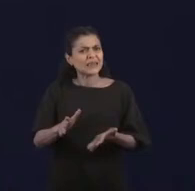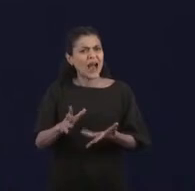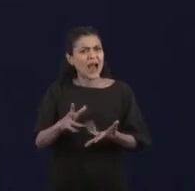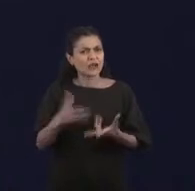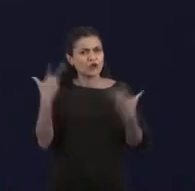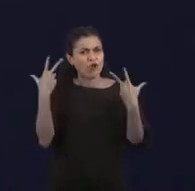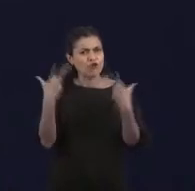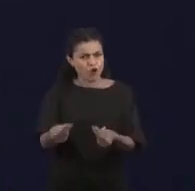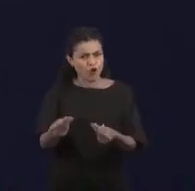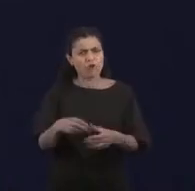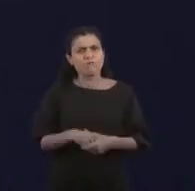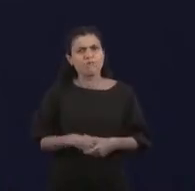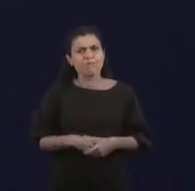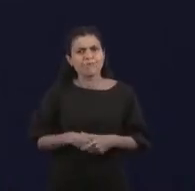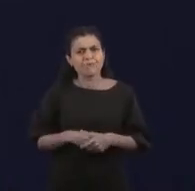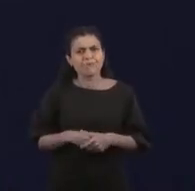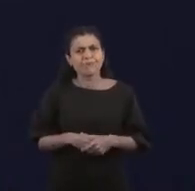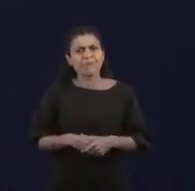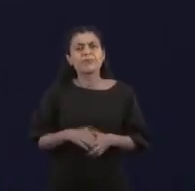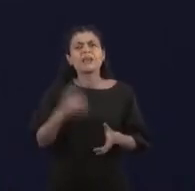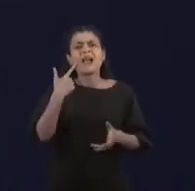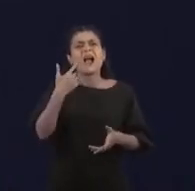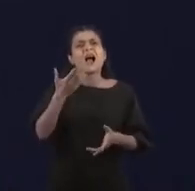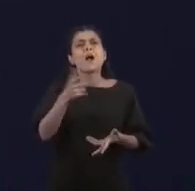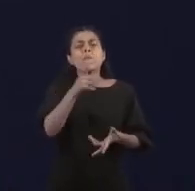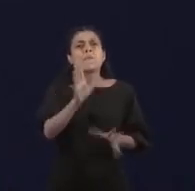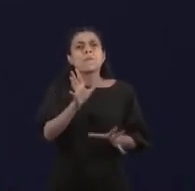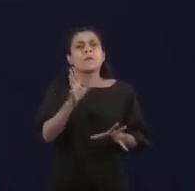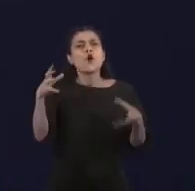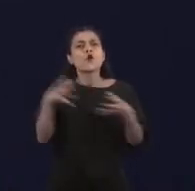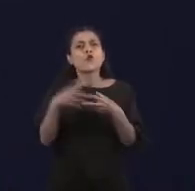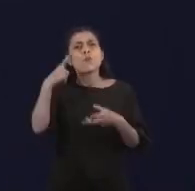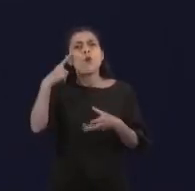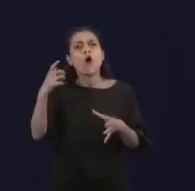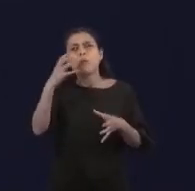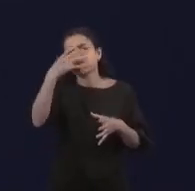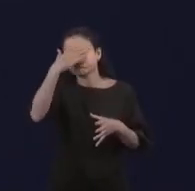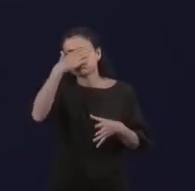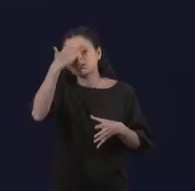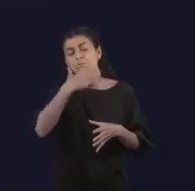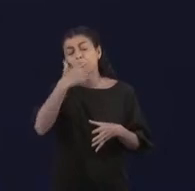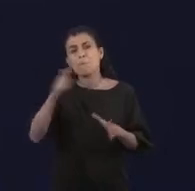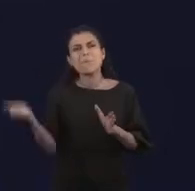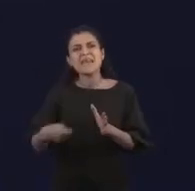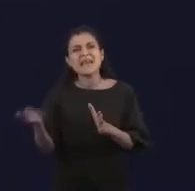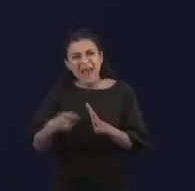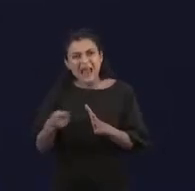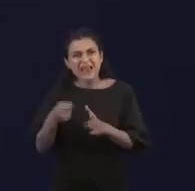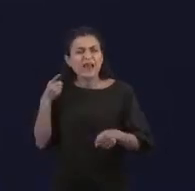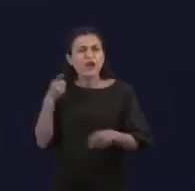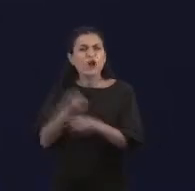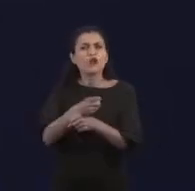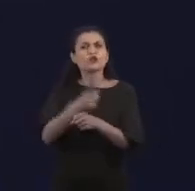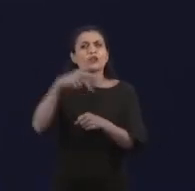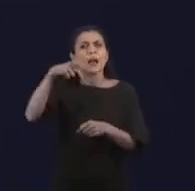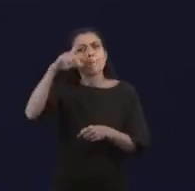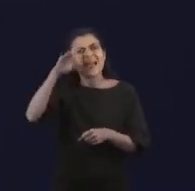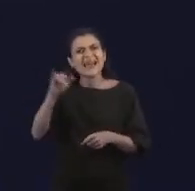a las agresiones que una patota piquetera le propinó a Mariano Pérez, periodista del